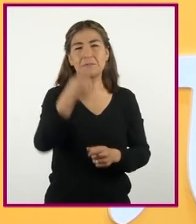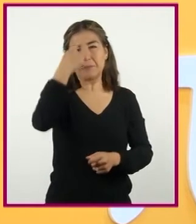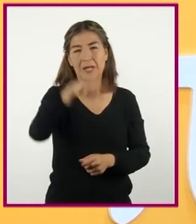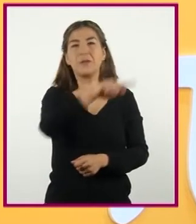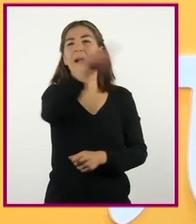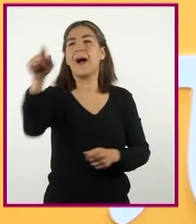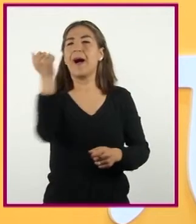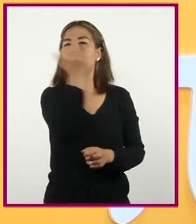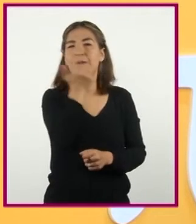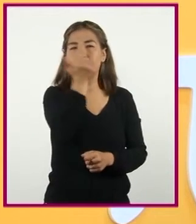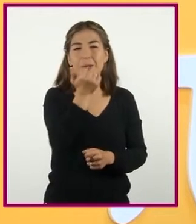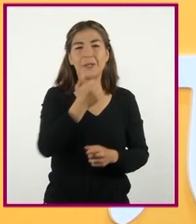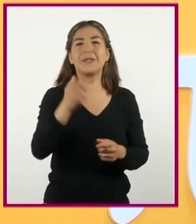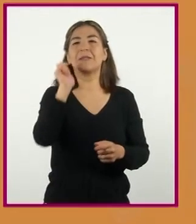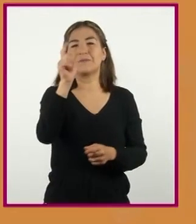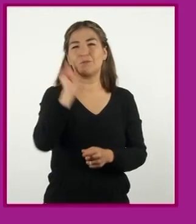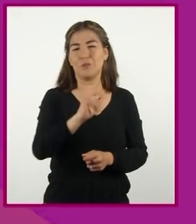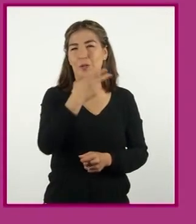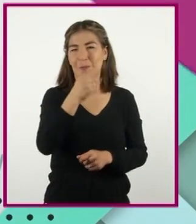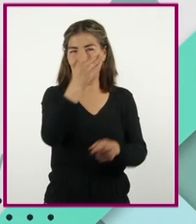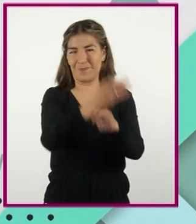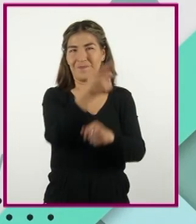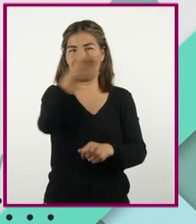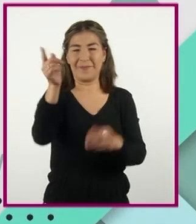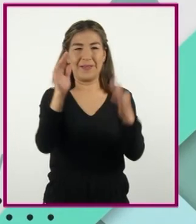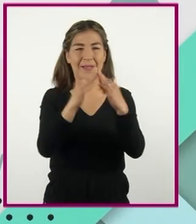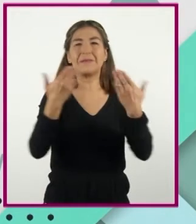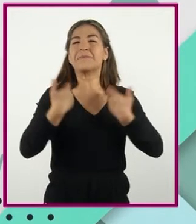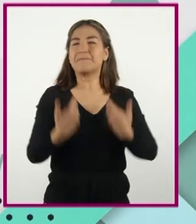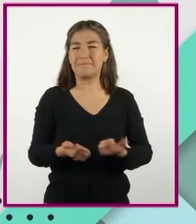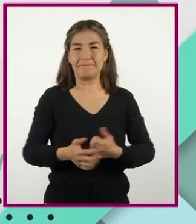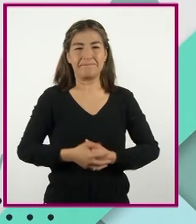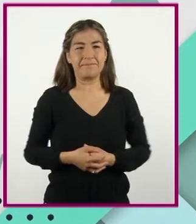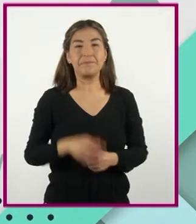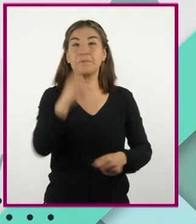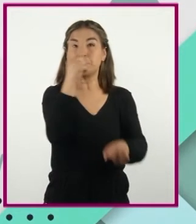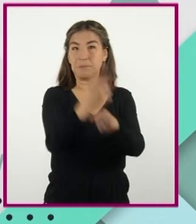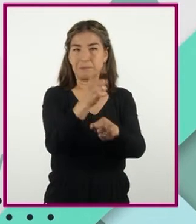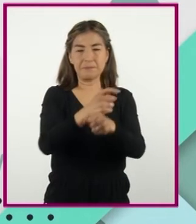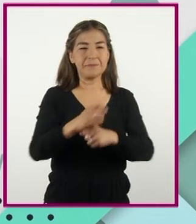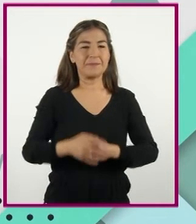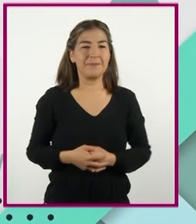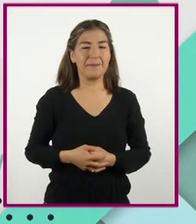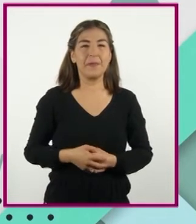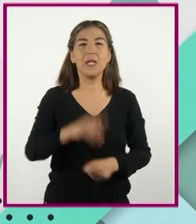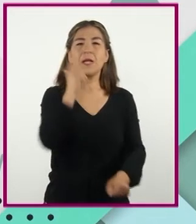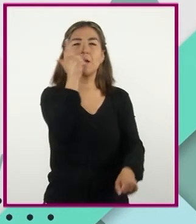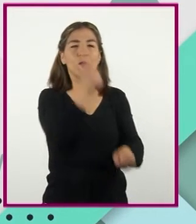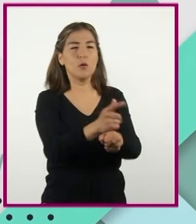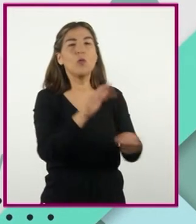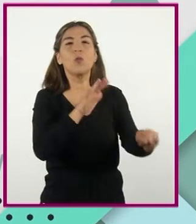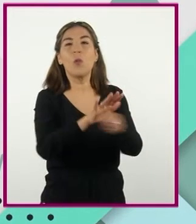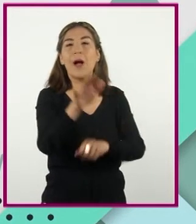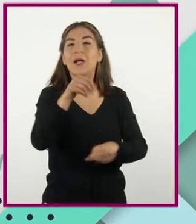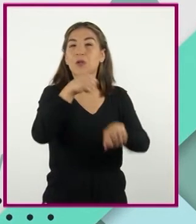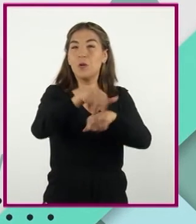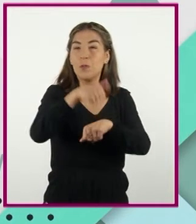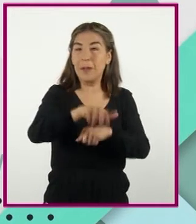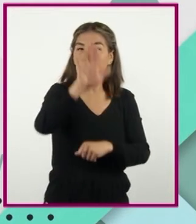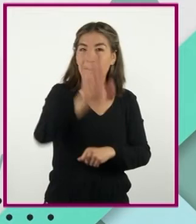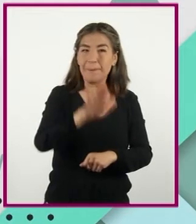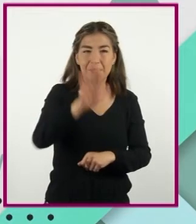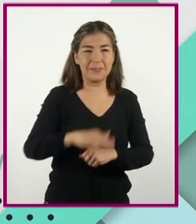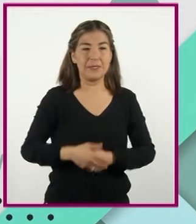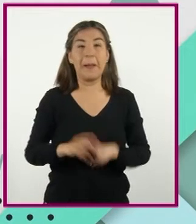las alumnas y los alumnos en casa. Claro, maestro. Primero, identificar los términos semejantes: